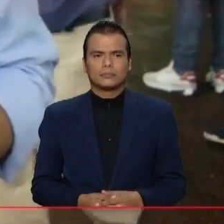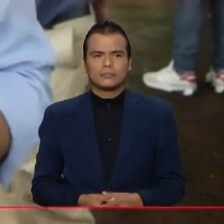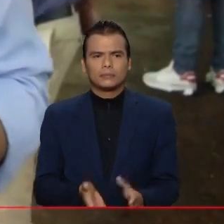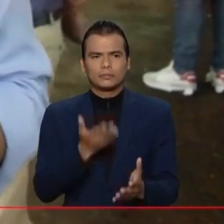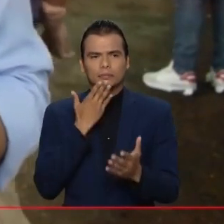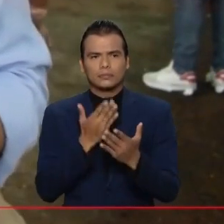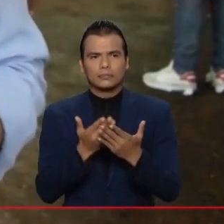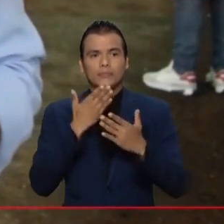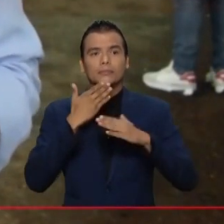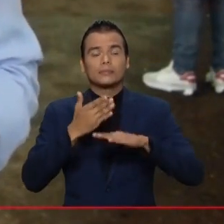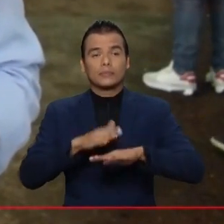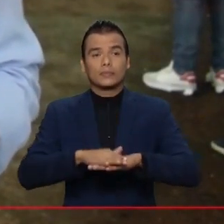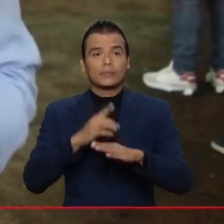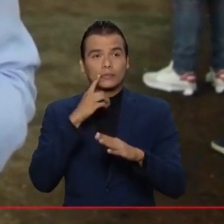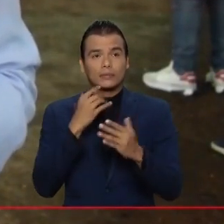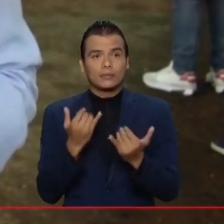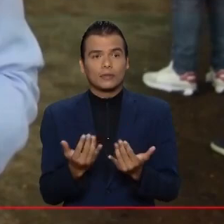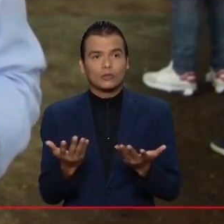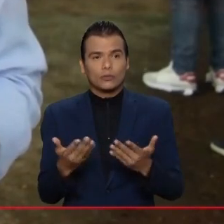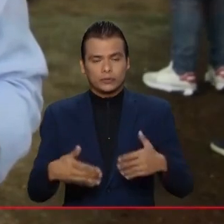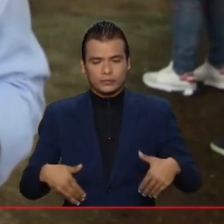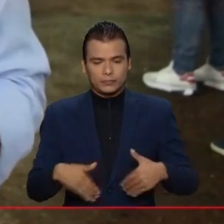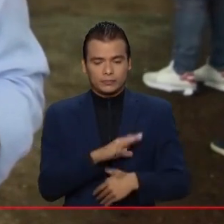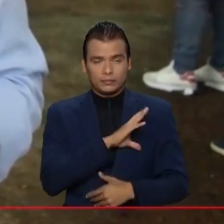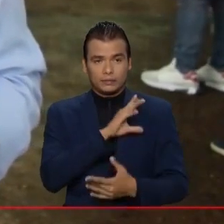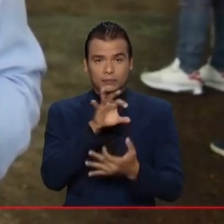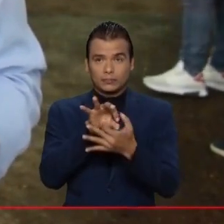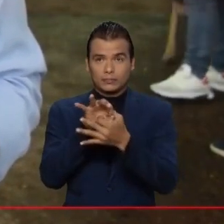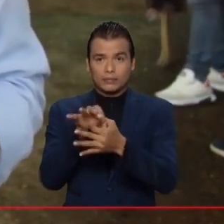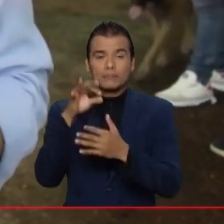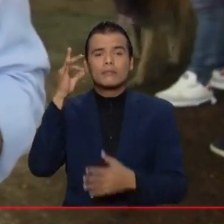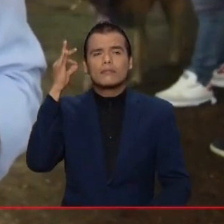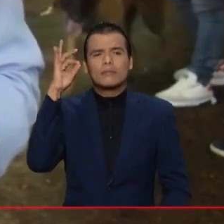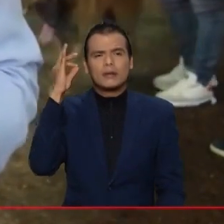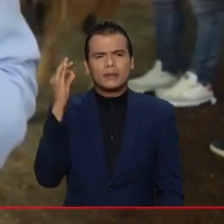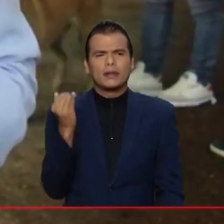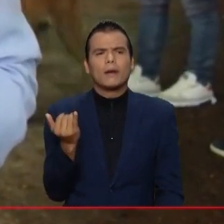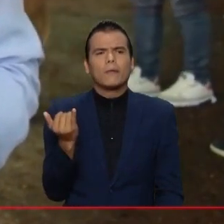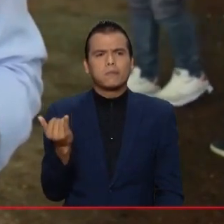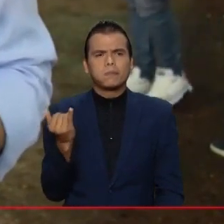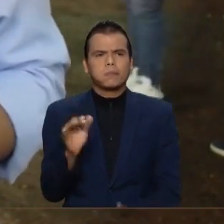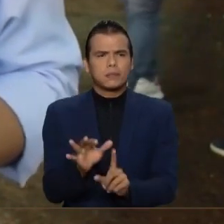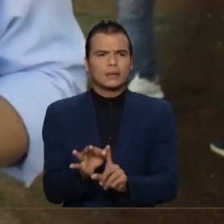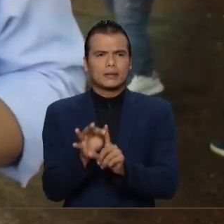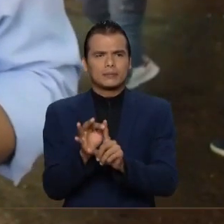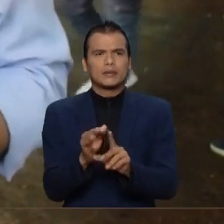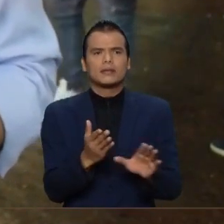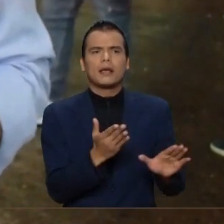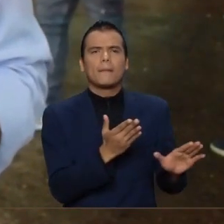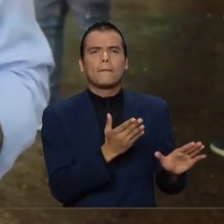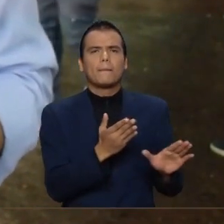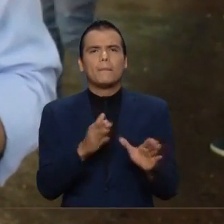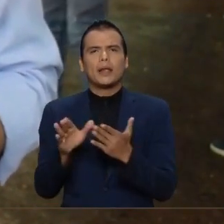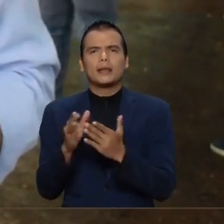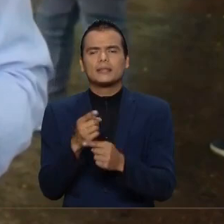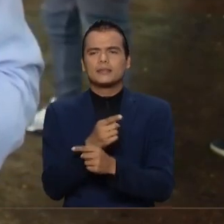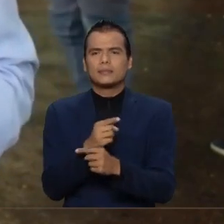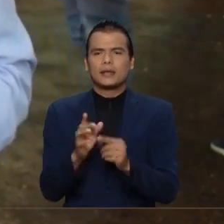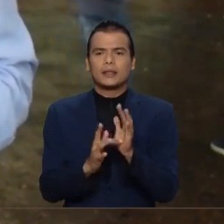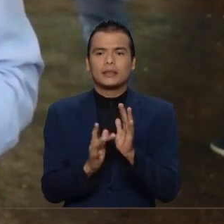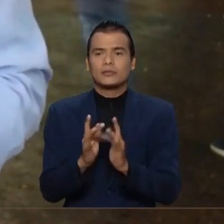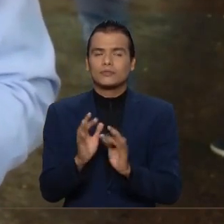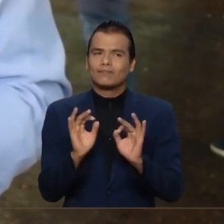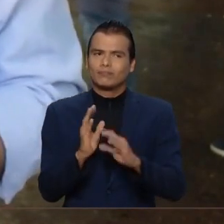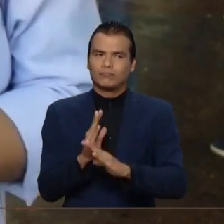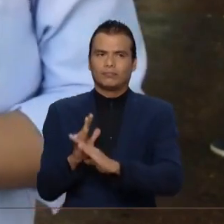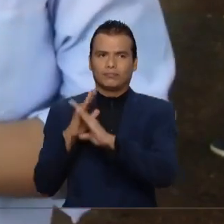Gracias, buenas tardes. Pues a esta hora me encuentro en la recta Cali-Palmira, donde se está llevando a cabo el plan Semana Santa Segura. Nos encontramos con el secretario de Tránsito del